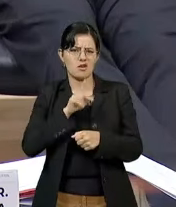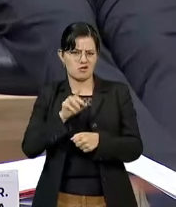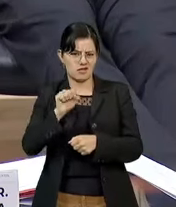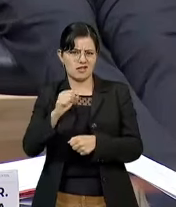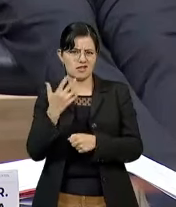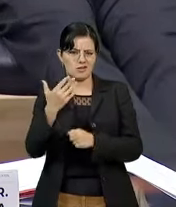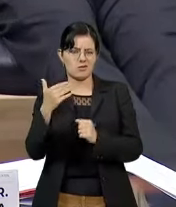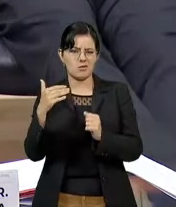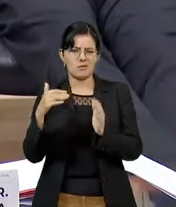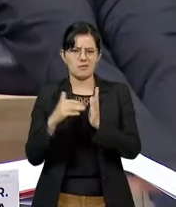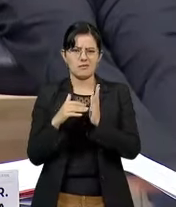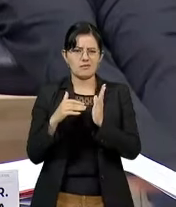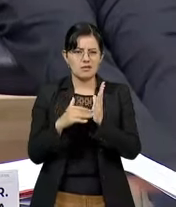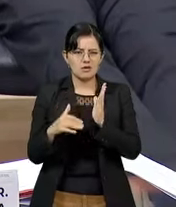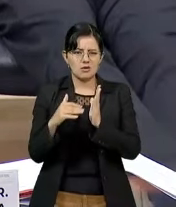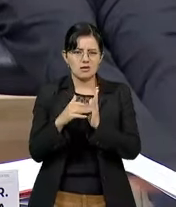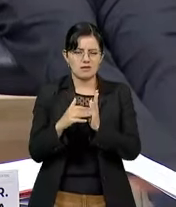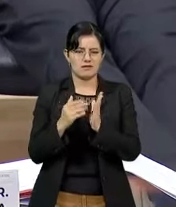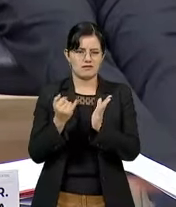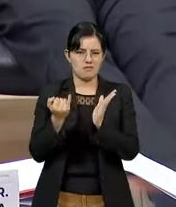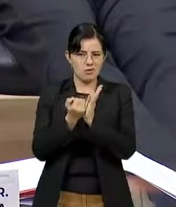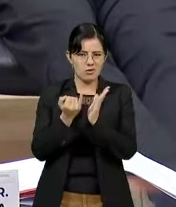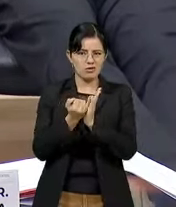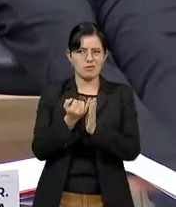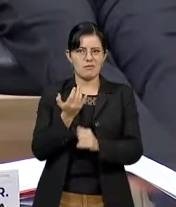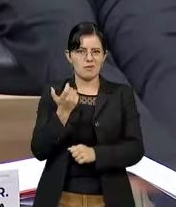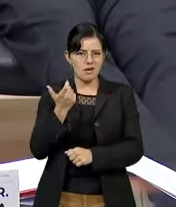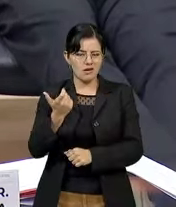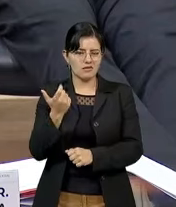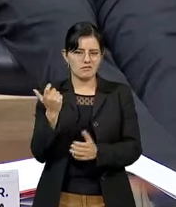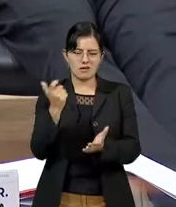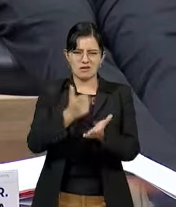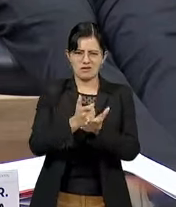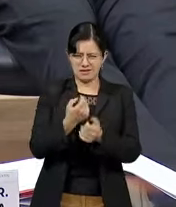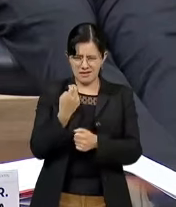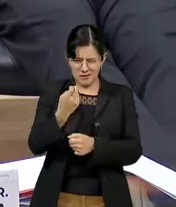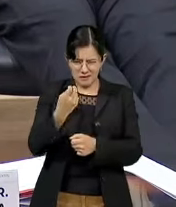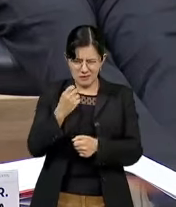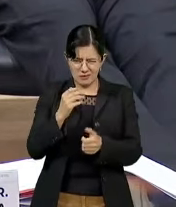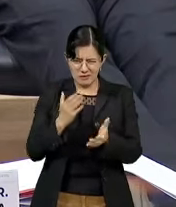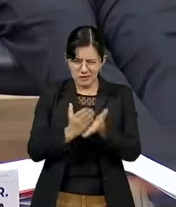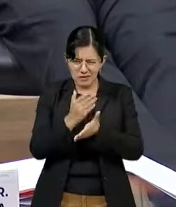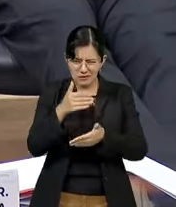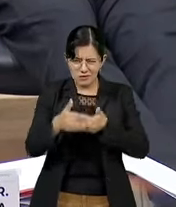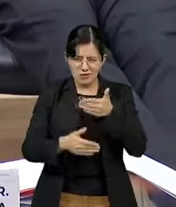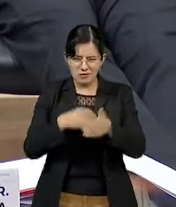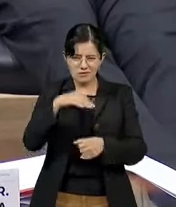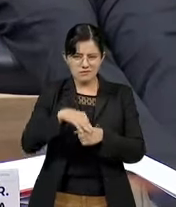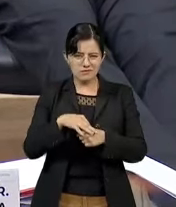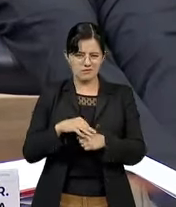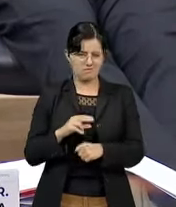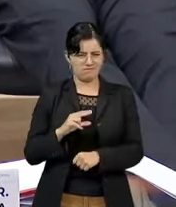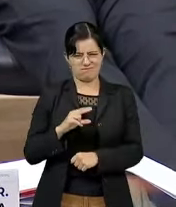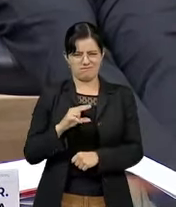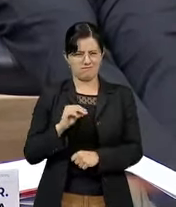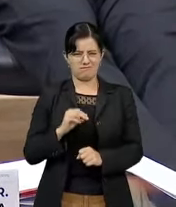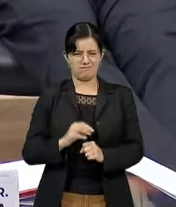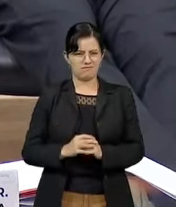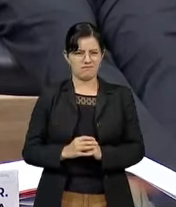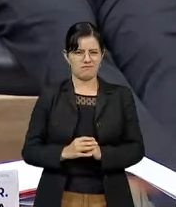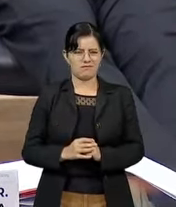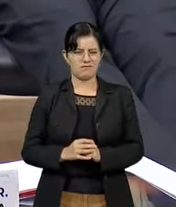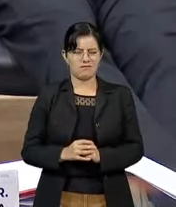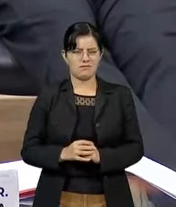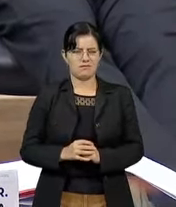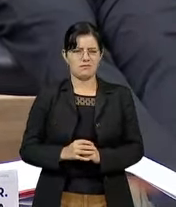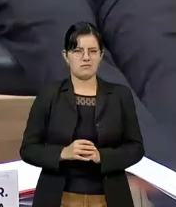impuestos es un intromisión en el proceso electoral la hora nacional que como